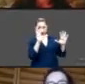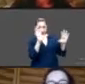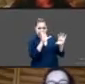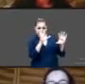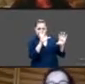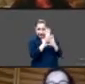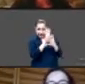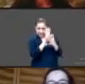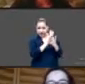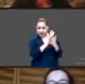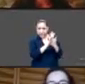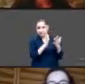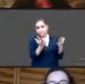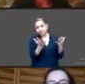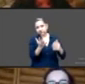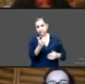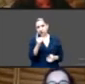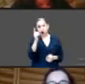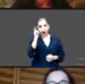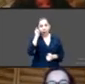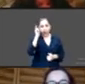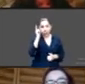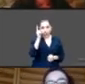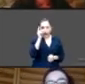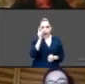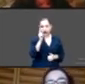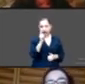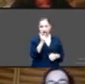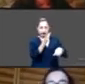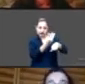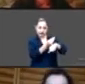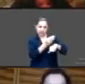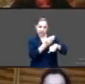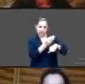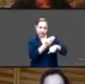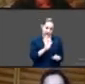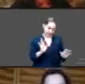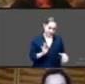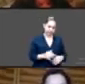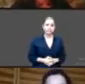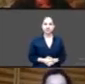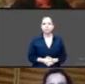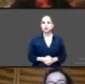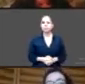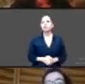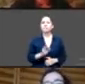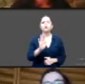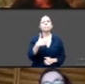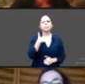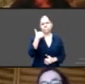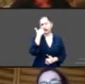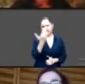Bueno, ojalá mejorara la calidad de la imagen. Pero bueno, la idea es comentarles que las